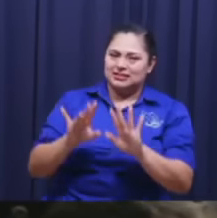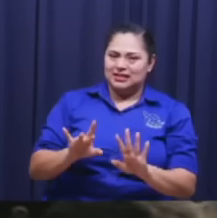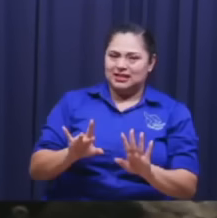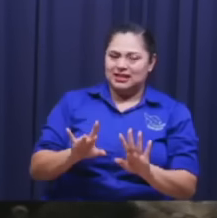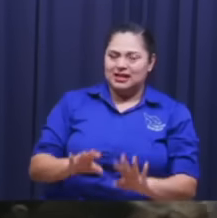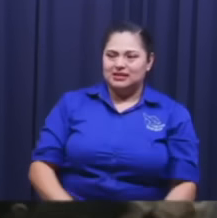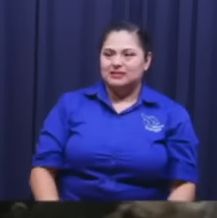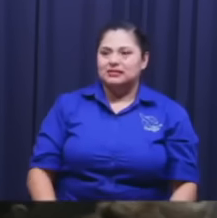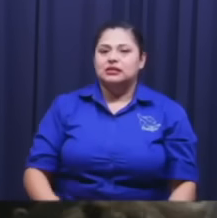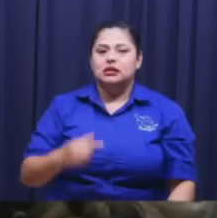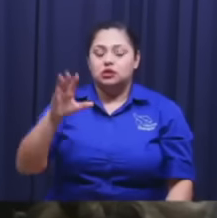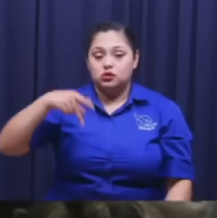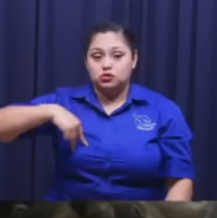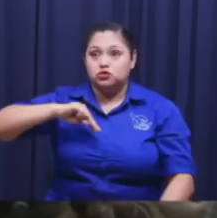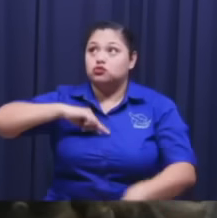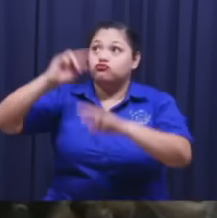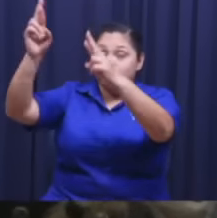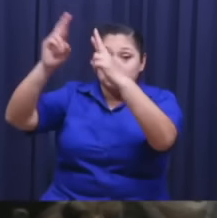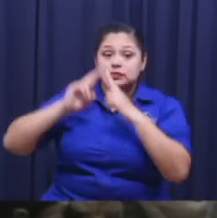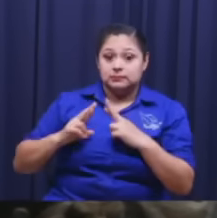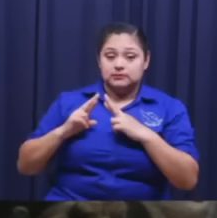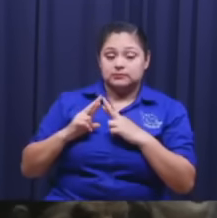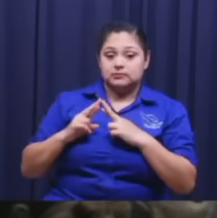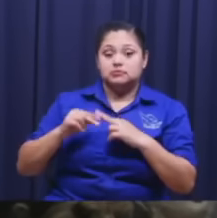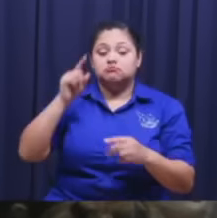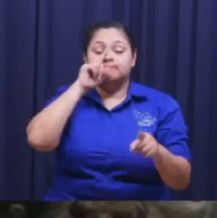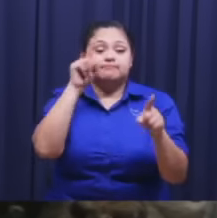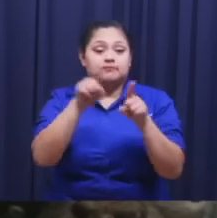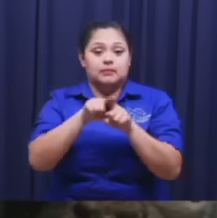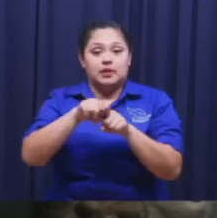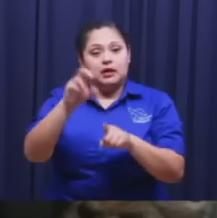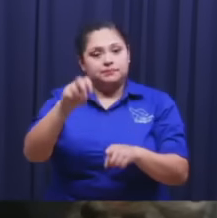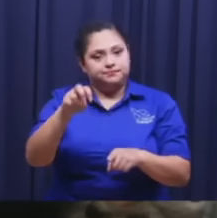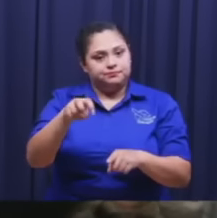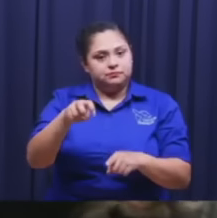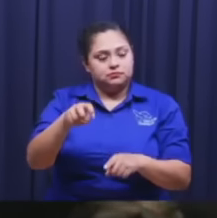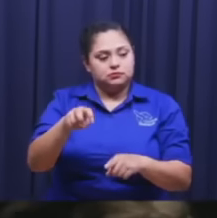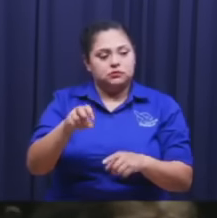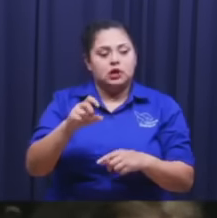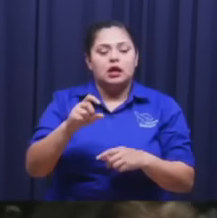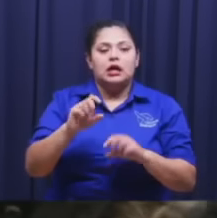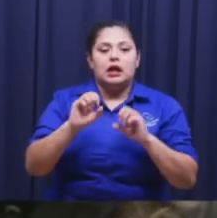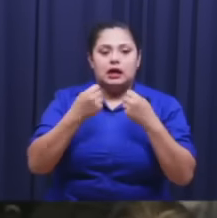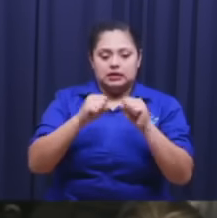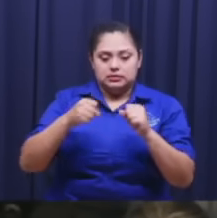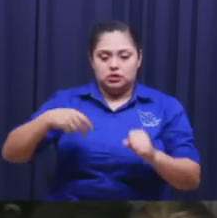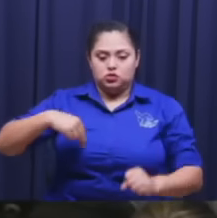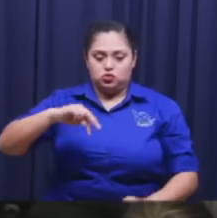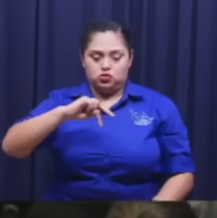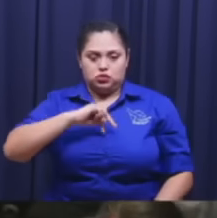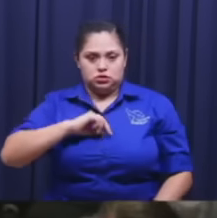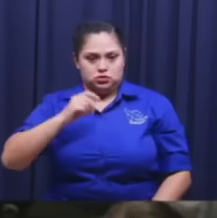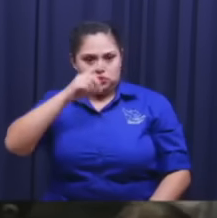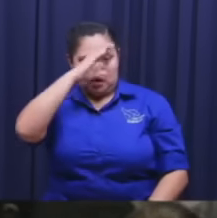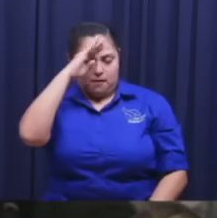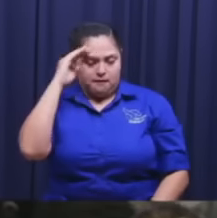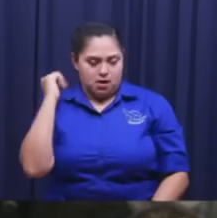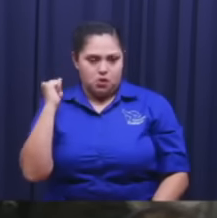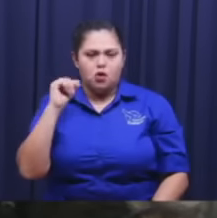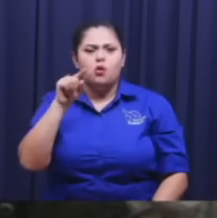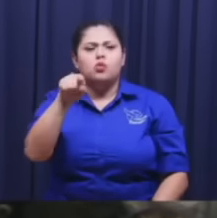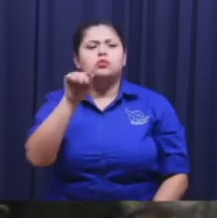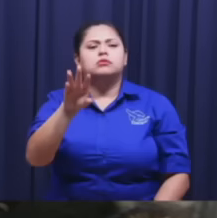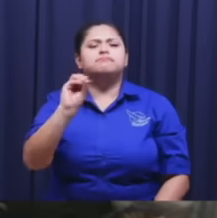variación, y lo recibimos en el nombre de Jesús. Pero también tenemos que poner de nuestra parte. ¿Usted qué cree que hizo